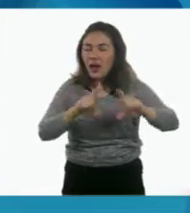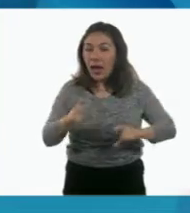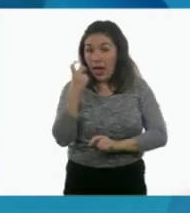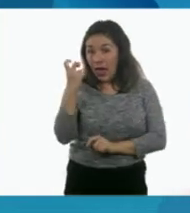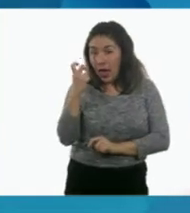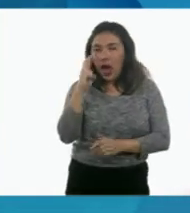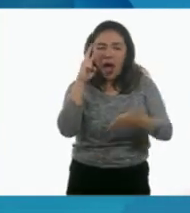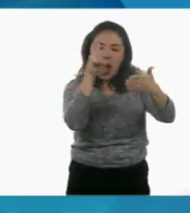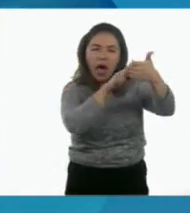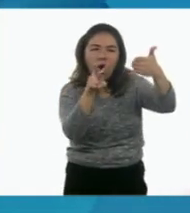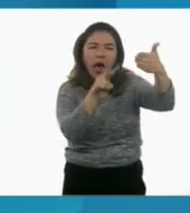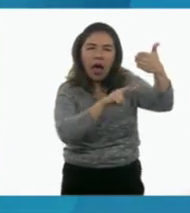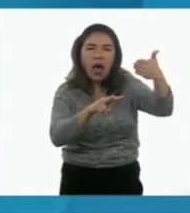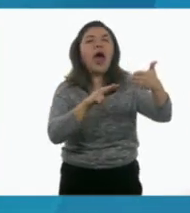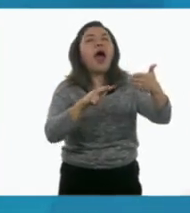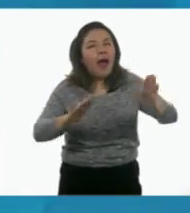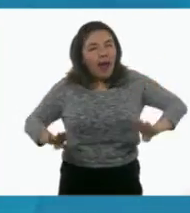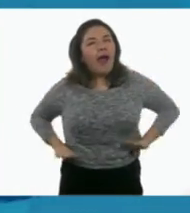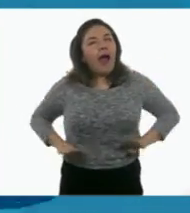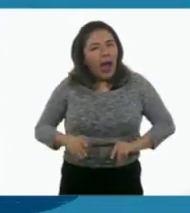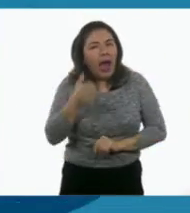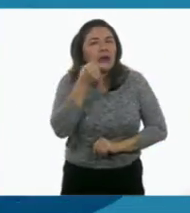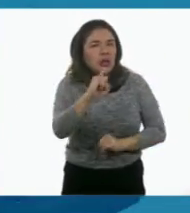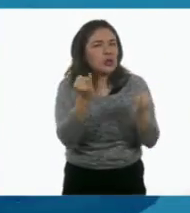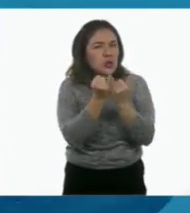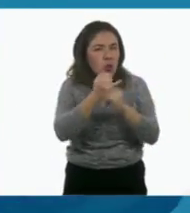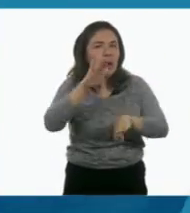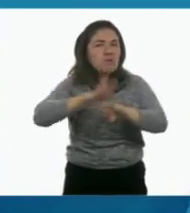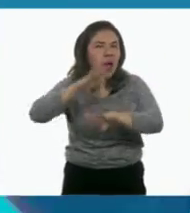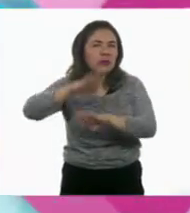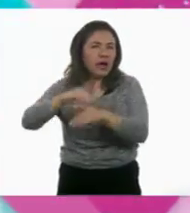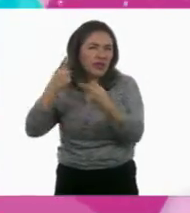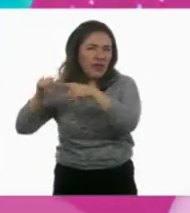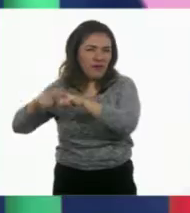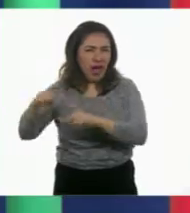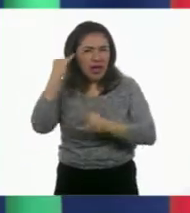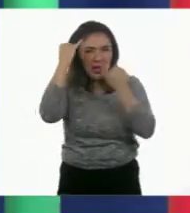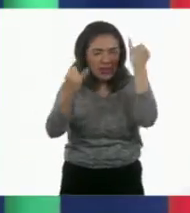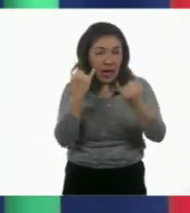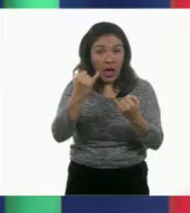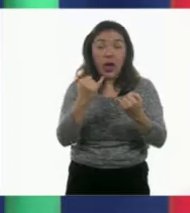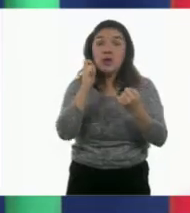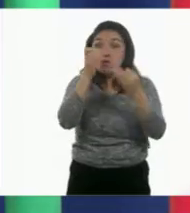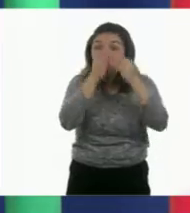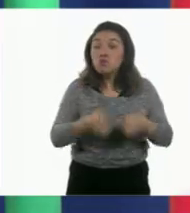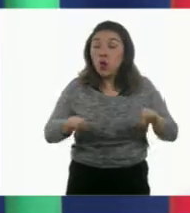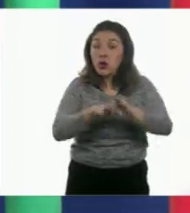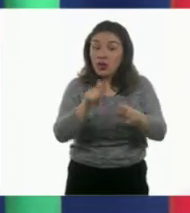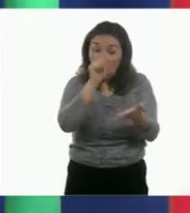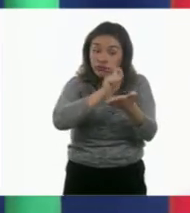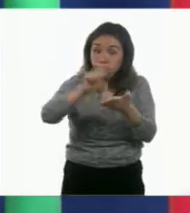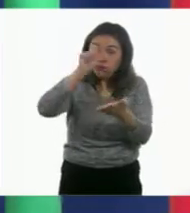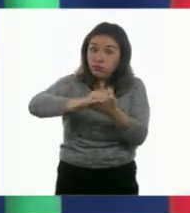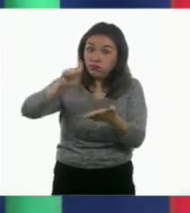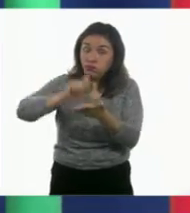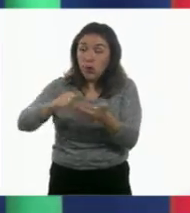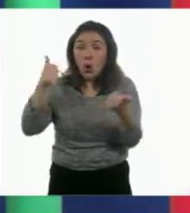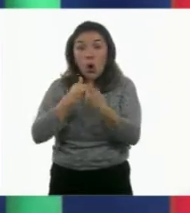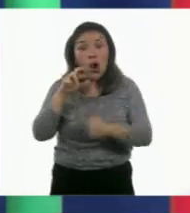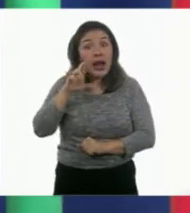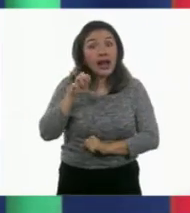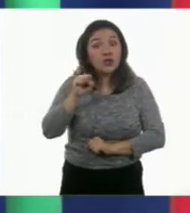Así suele ser en varios textos. Recuerda que las ideas secundarias no se escriben en el